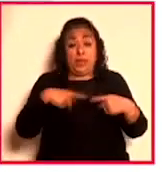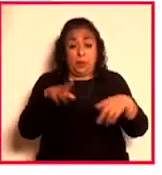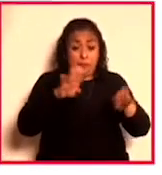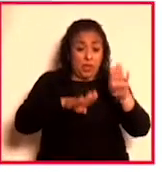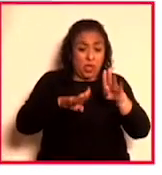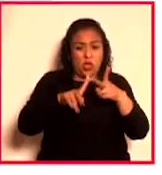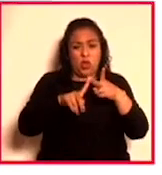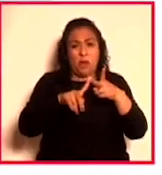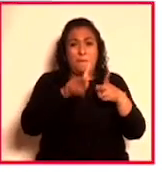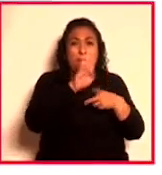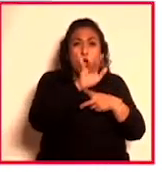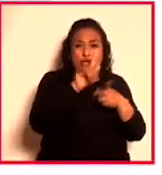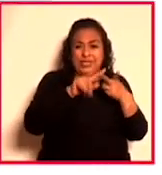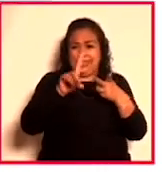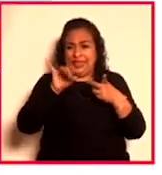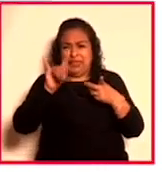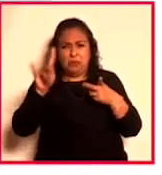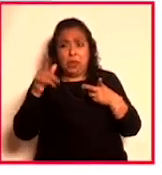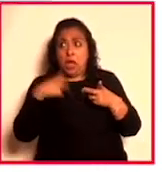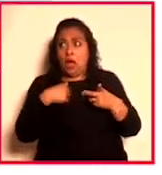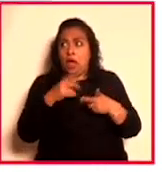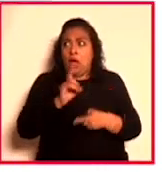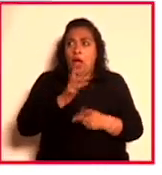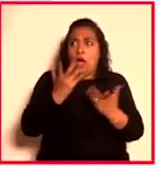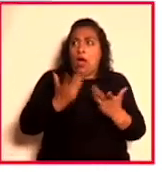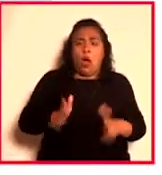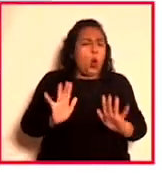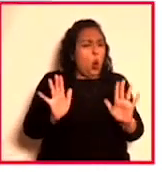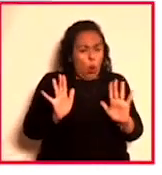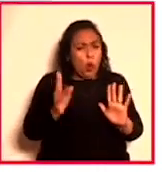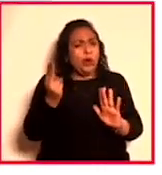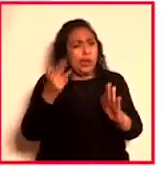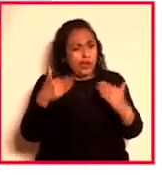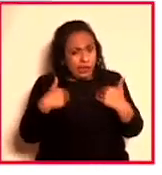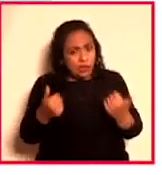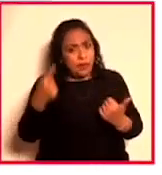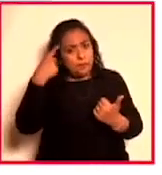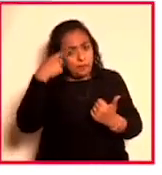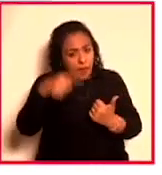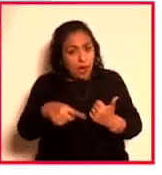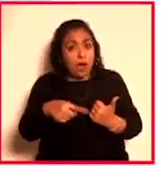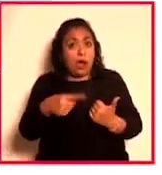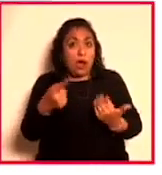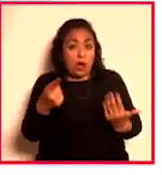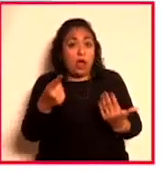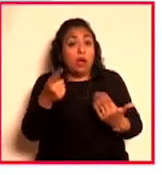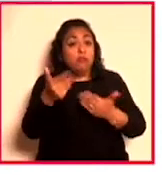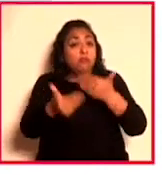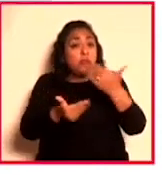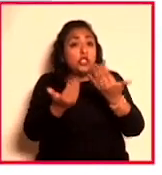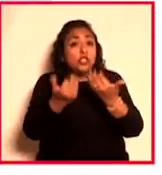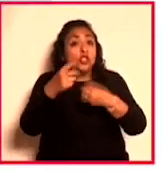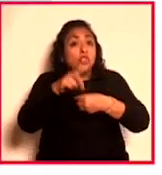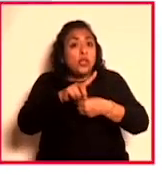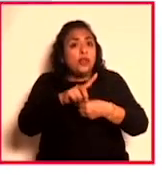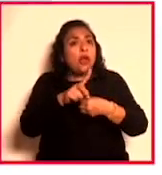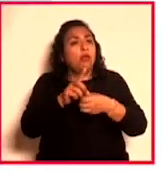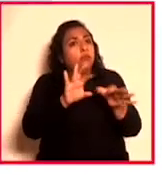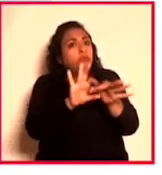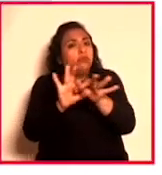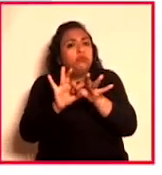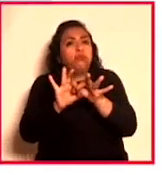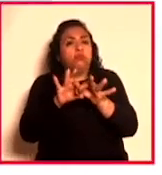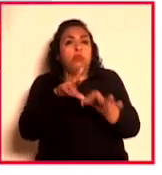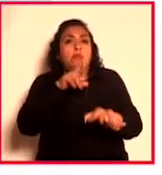determinista no me asusta. Me parece que tenemos que entenderlo para aspirar, repito, a construir una sociedad más armónica. Por eso creo que